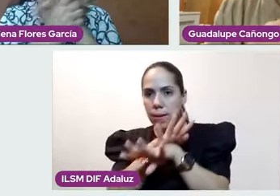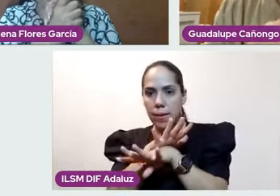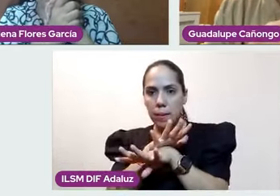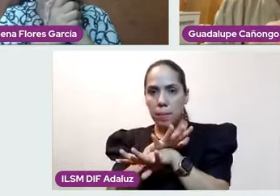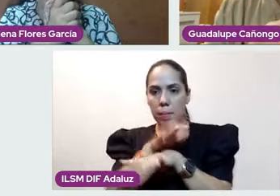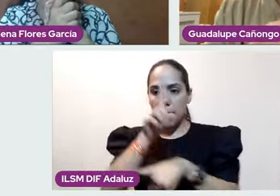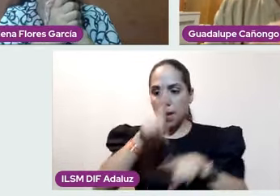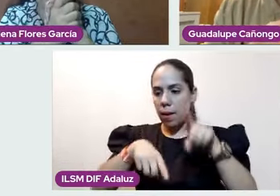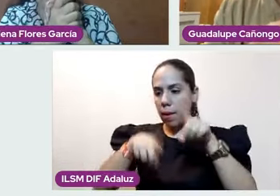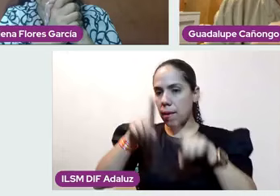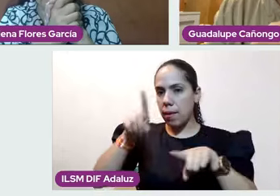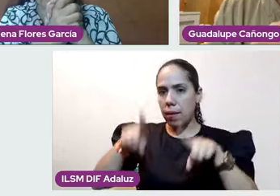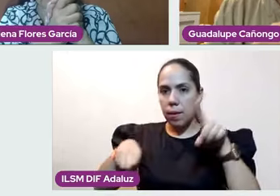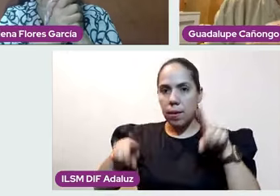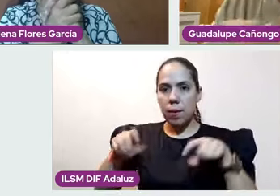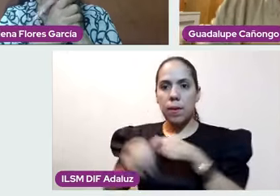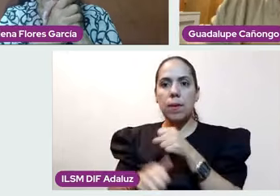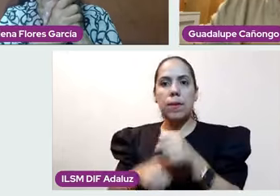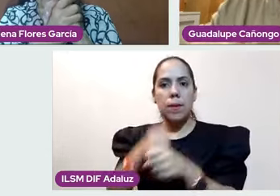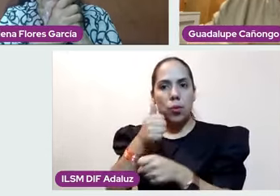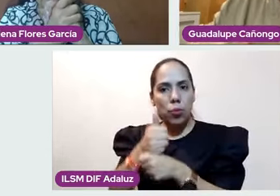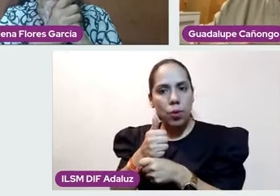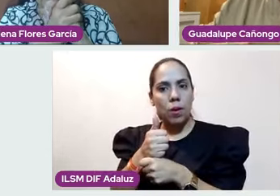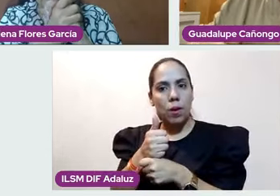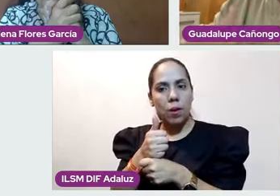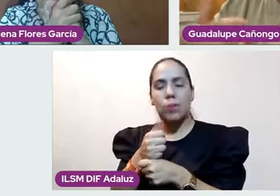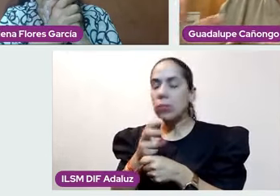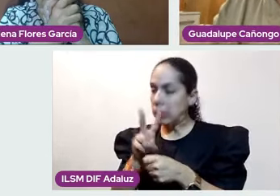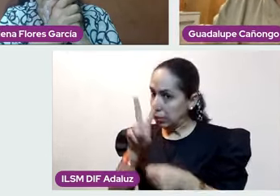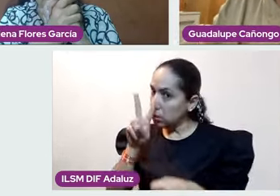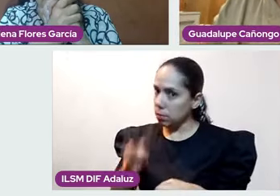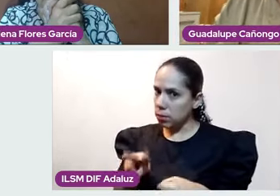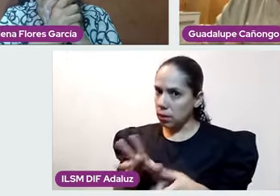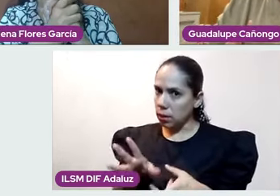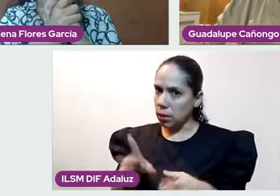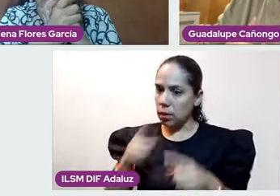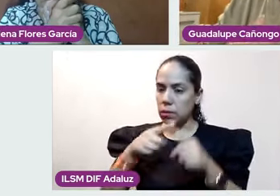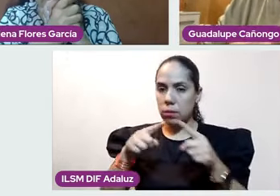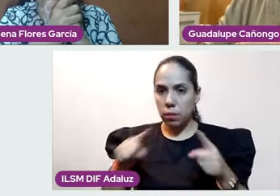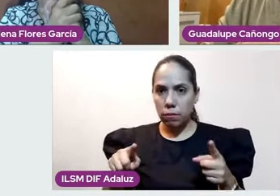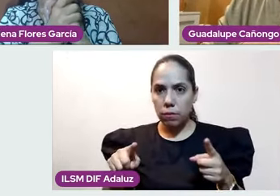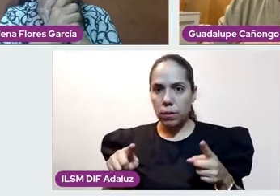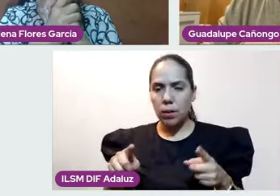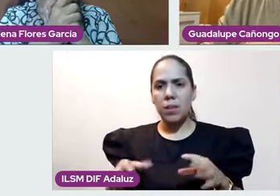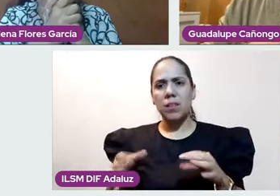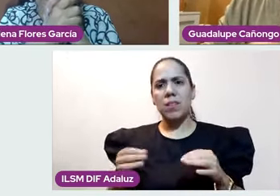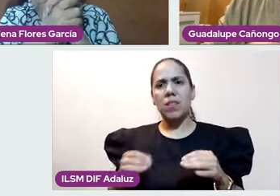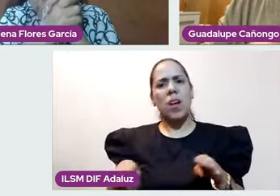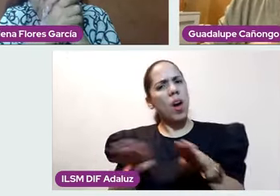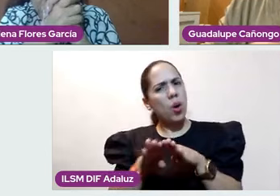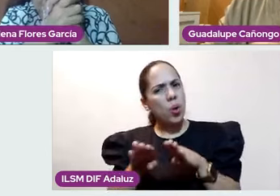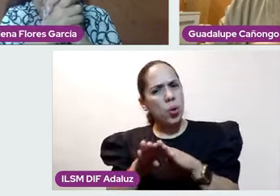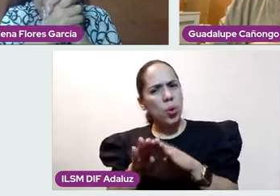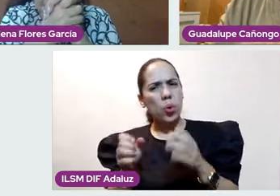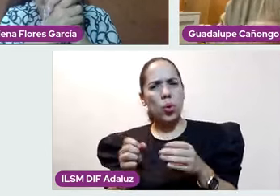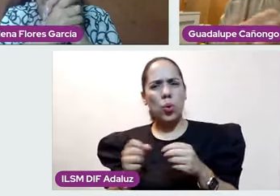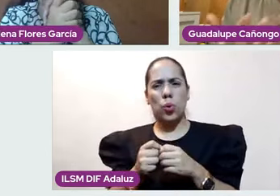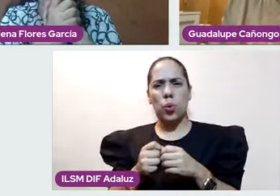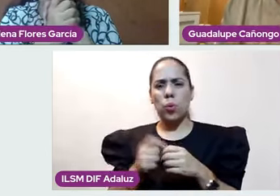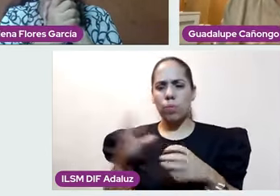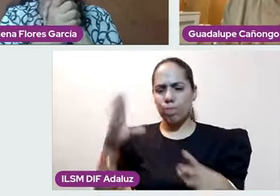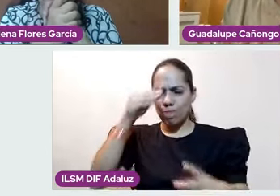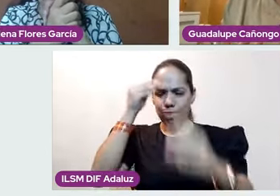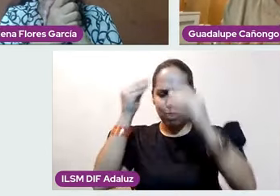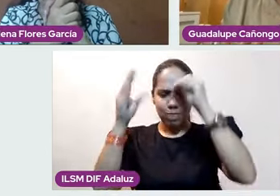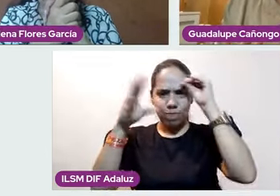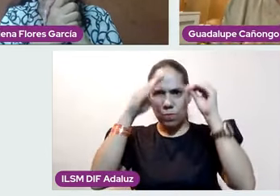el hecho de que aprendan a utilizar un nuevo dispositivo, el hecho de que estén